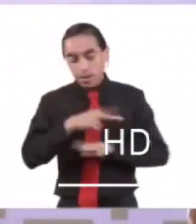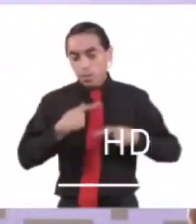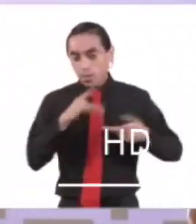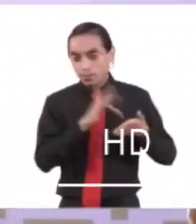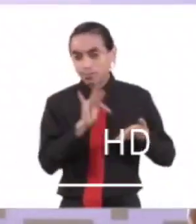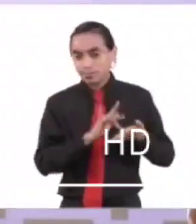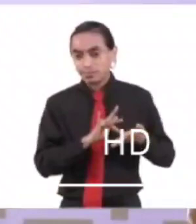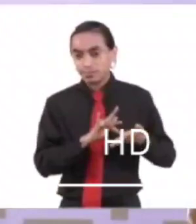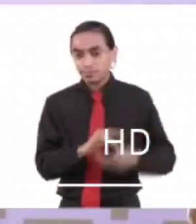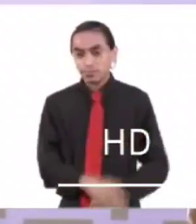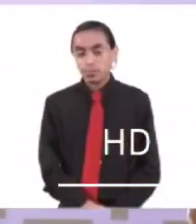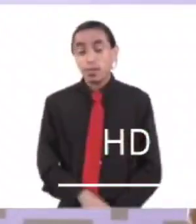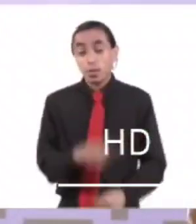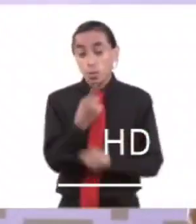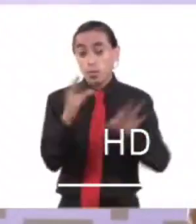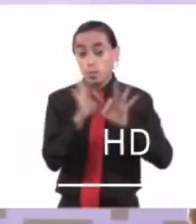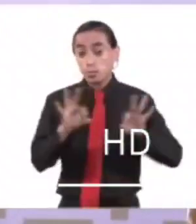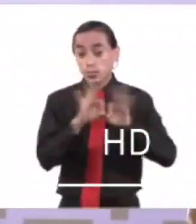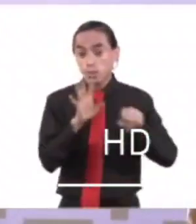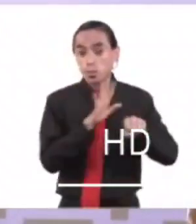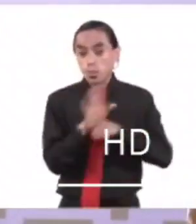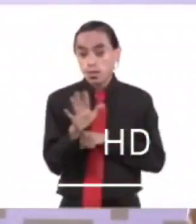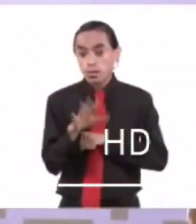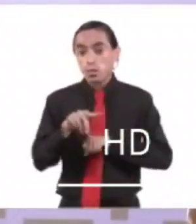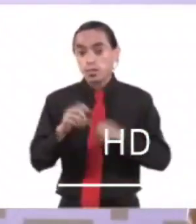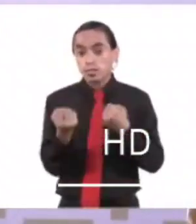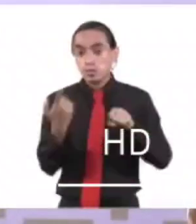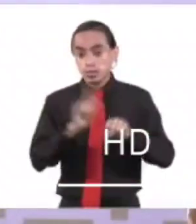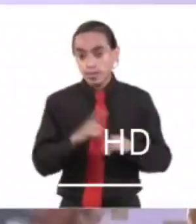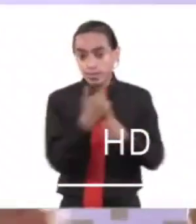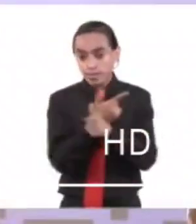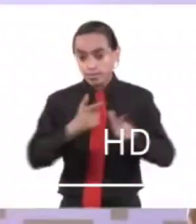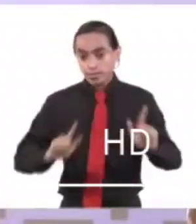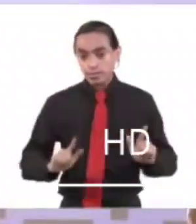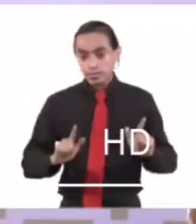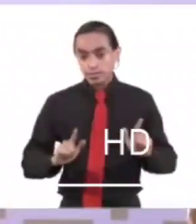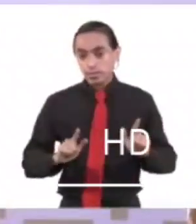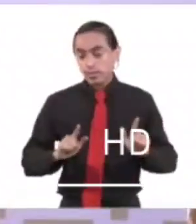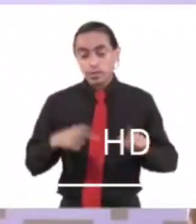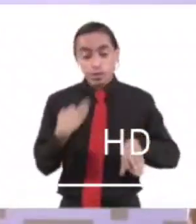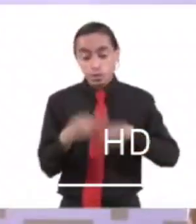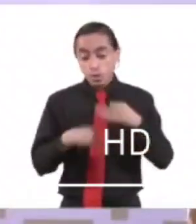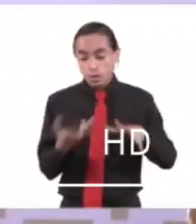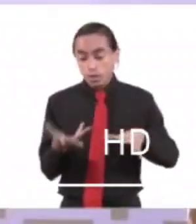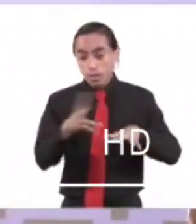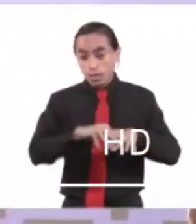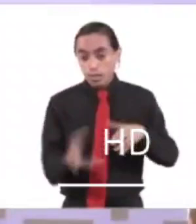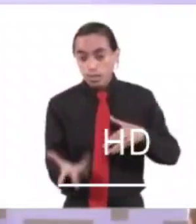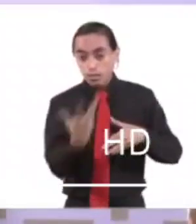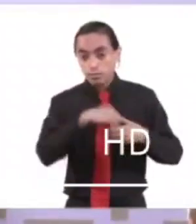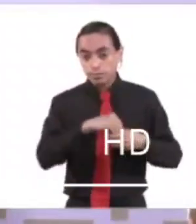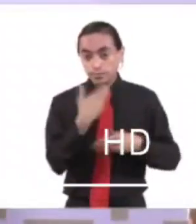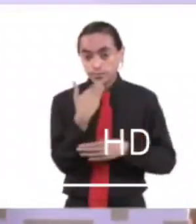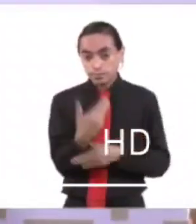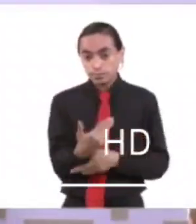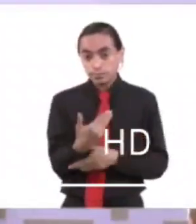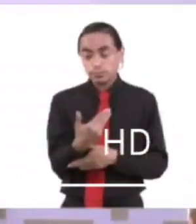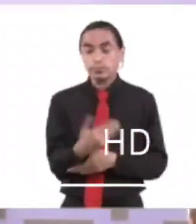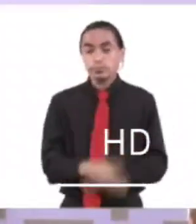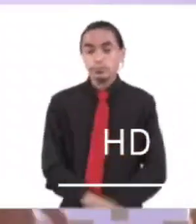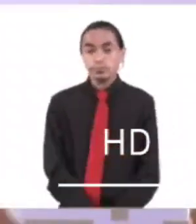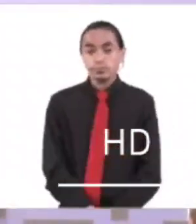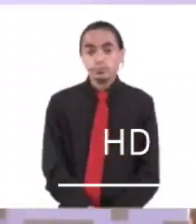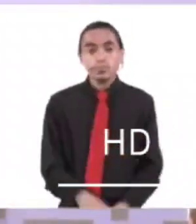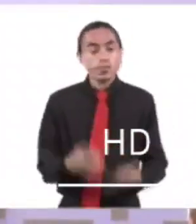muy importante era el tener una sociedad libre que nos incluyera a todos, pero que además de los